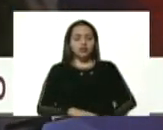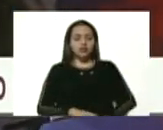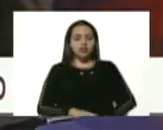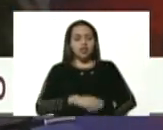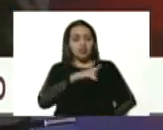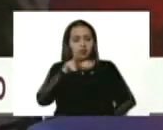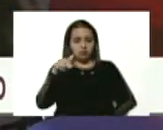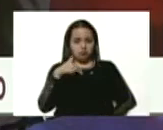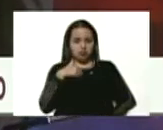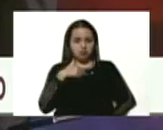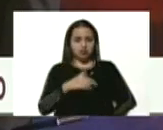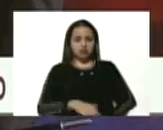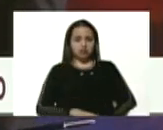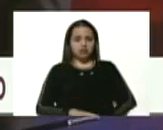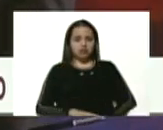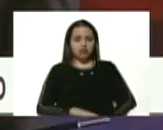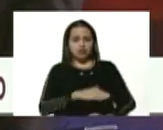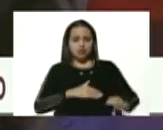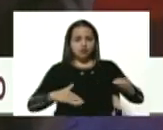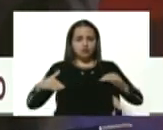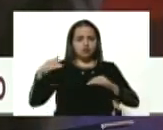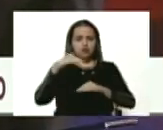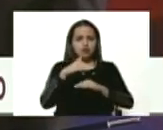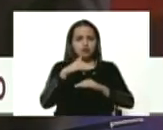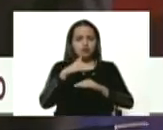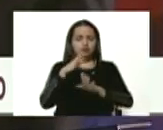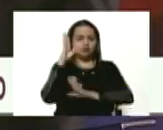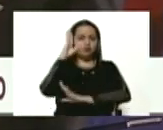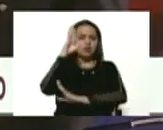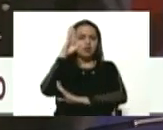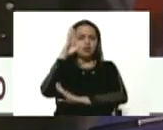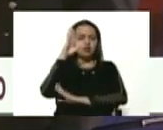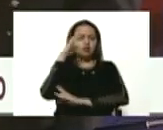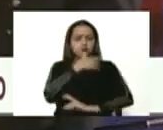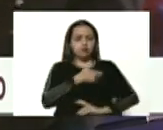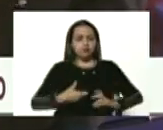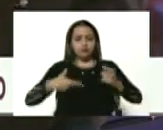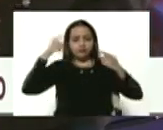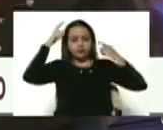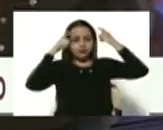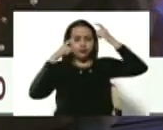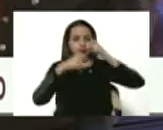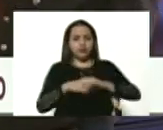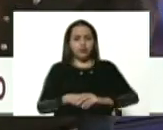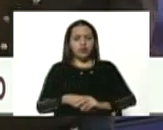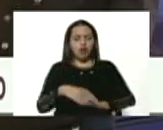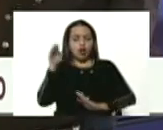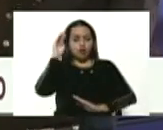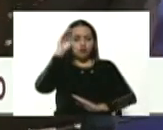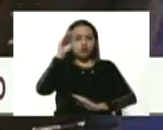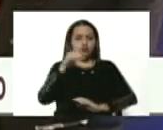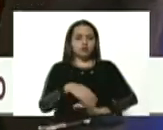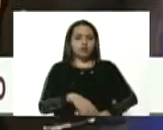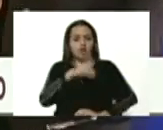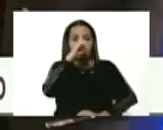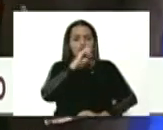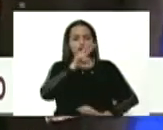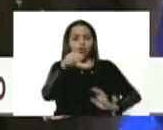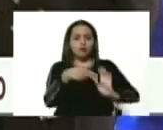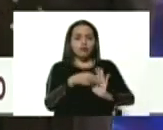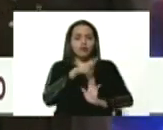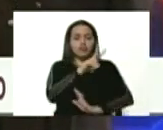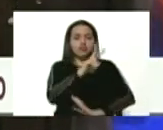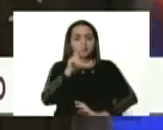nuestro comandante supremo y eterno, Hugo Rafael Chávez Frías, rumbo al año